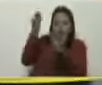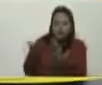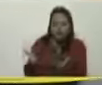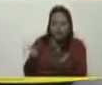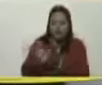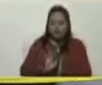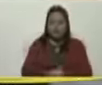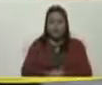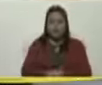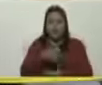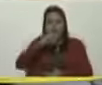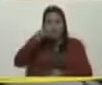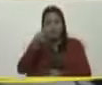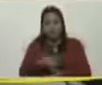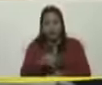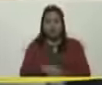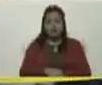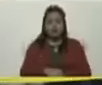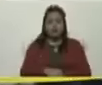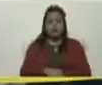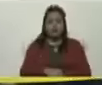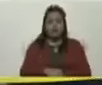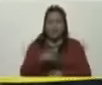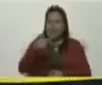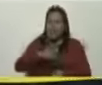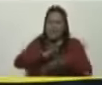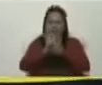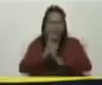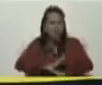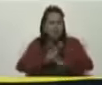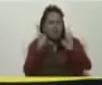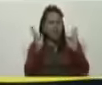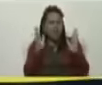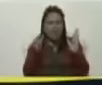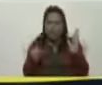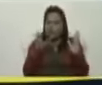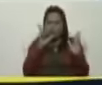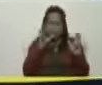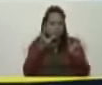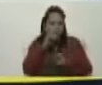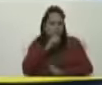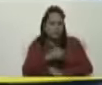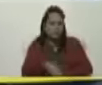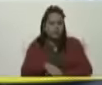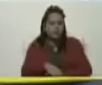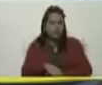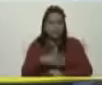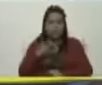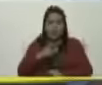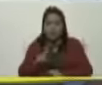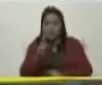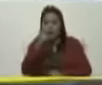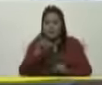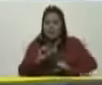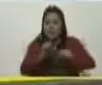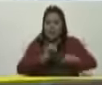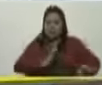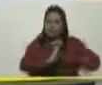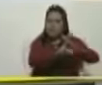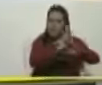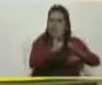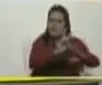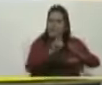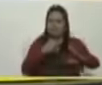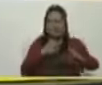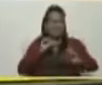verdad, si aquí no se levantan las sanciones, que no es una novedad para mí. Desde el primer momento que impusieron las sanciones en Venezuela, yo